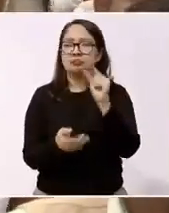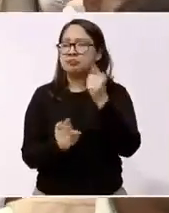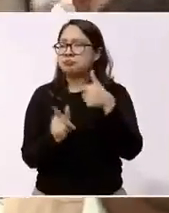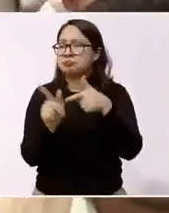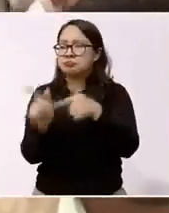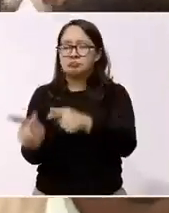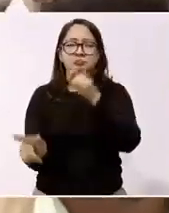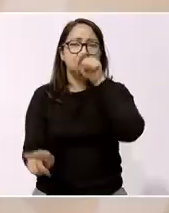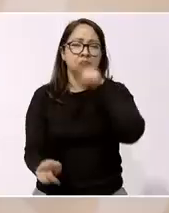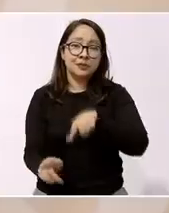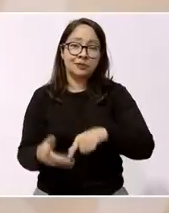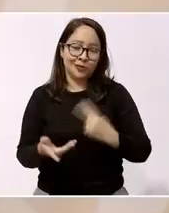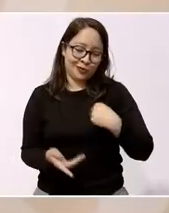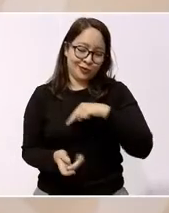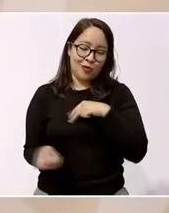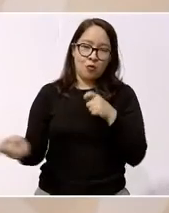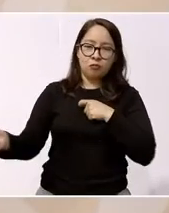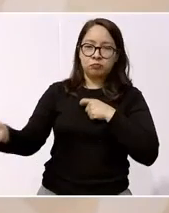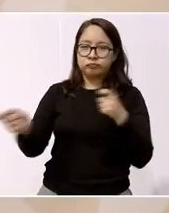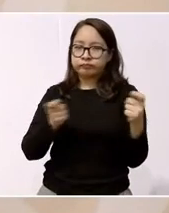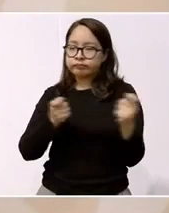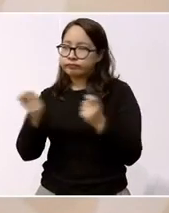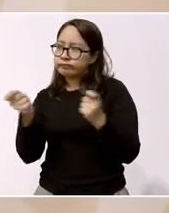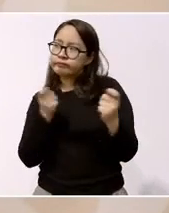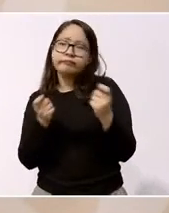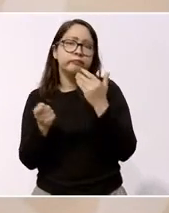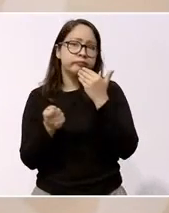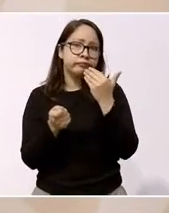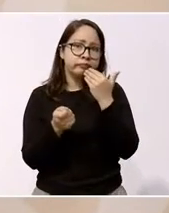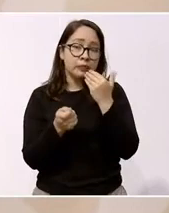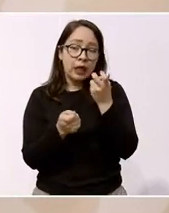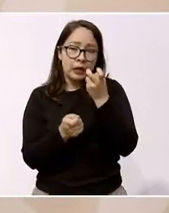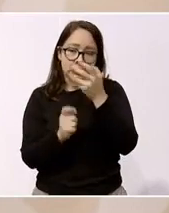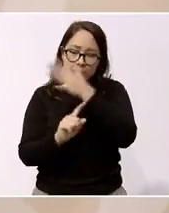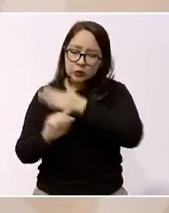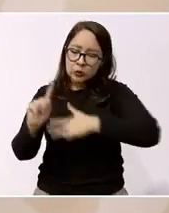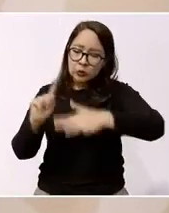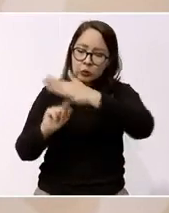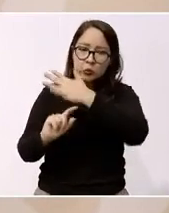Como tenemos esto controlado, el impacto es